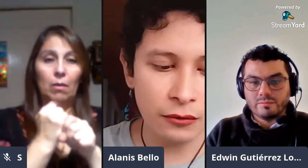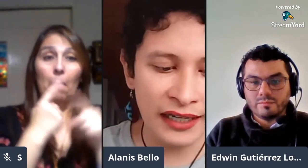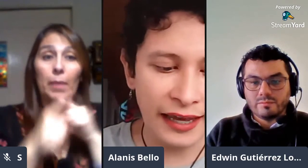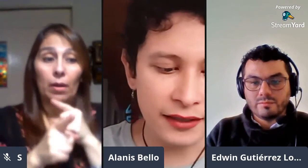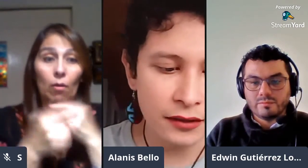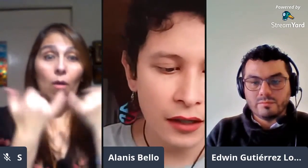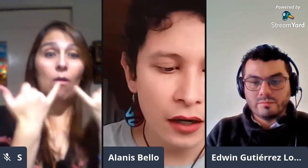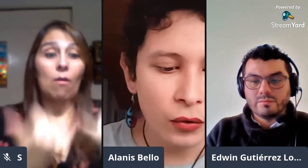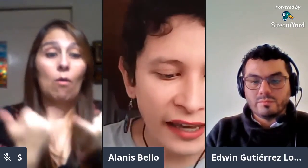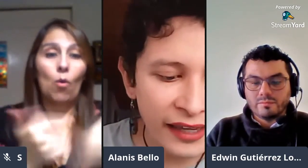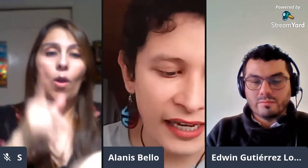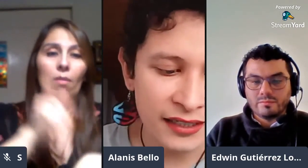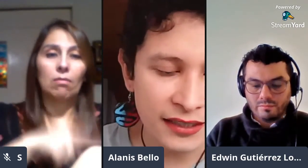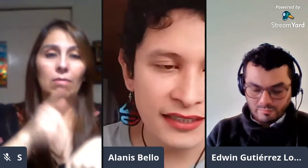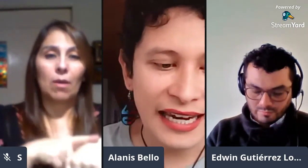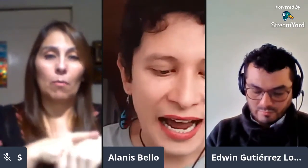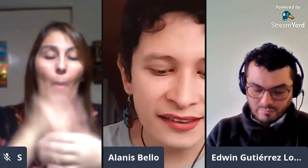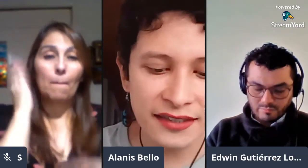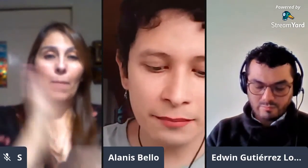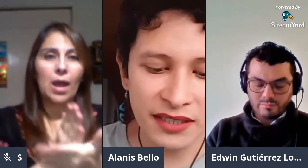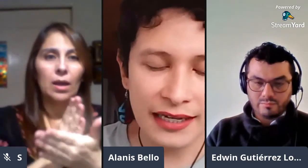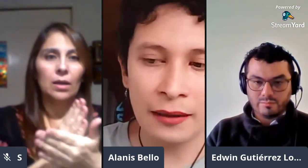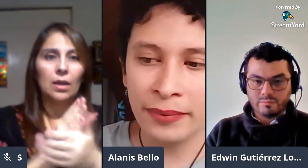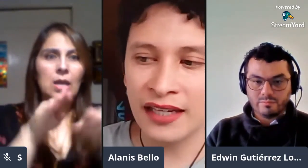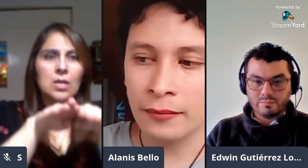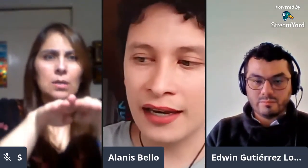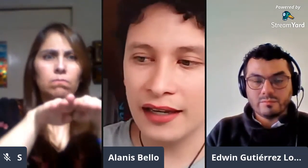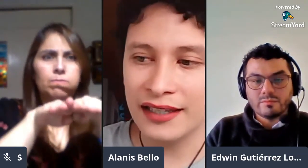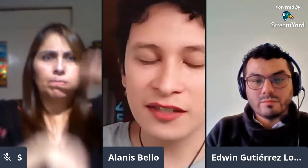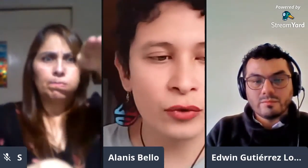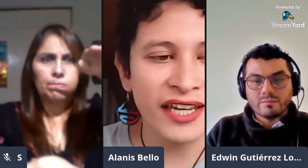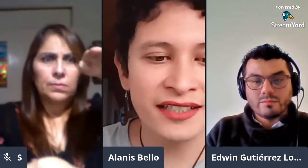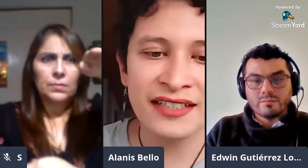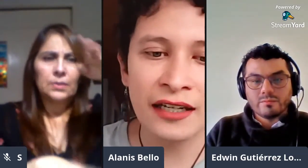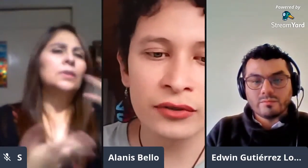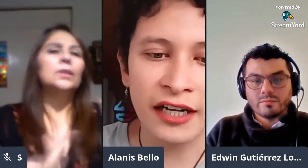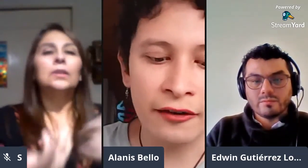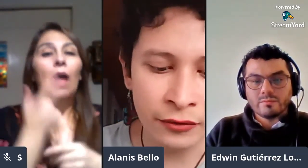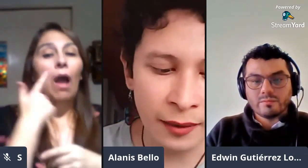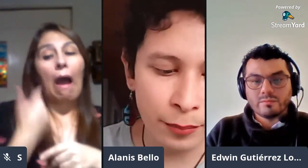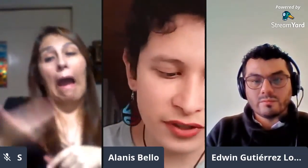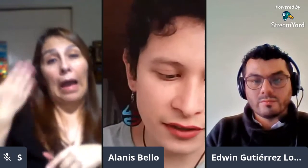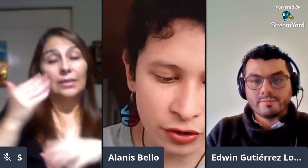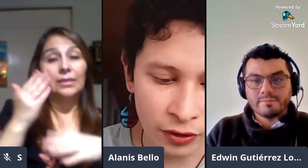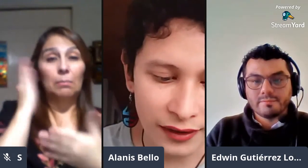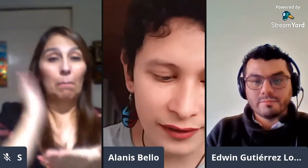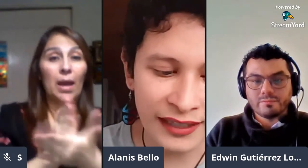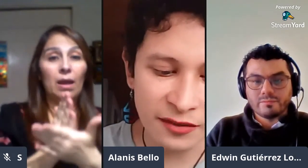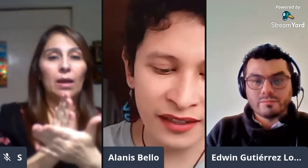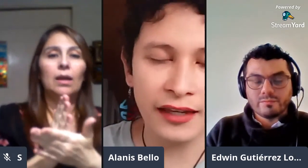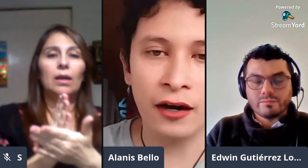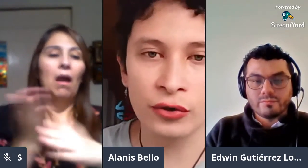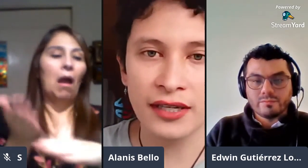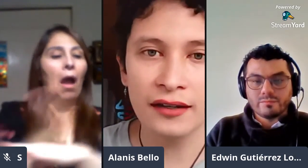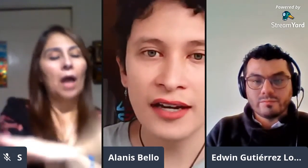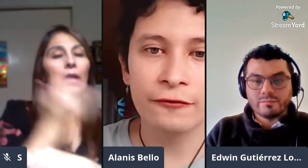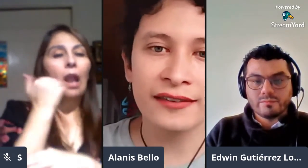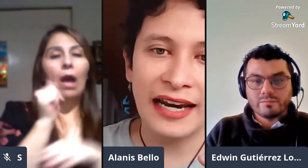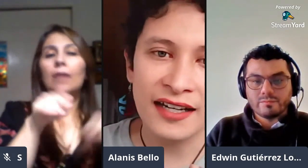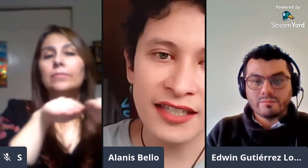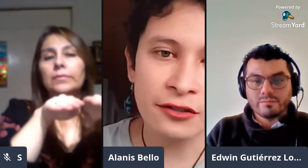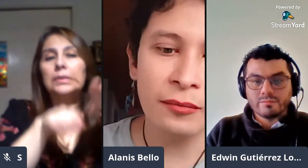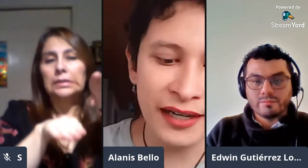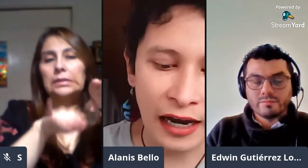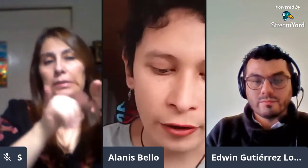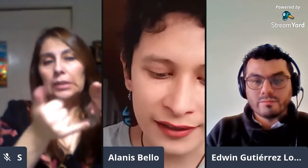tales desigualdades. Una de ellas es que antes de empezar la pandemia, las mujeres ya se encontraban en una posición desventajosa